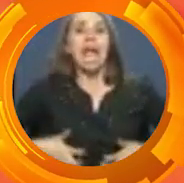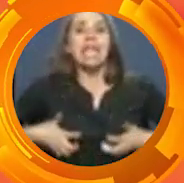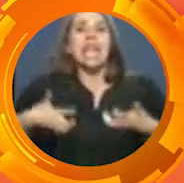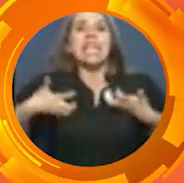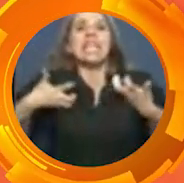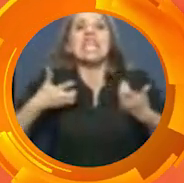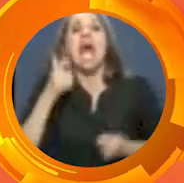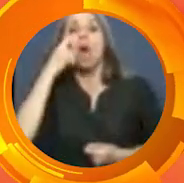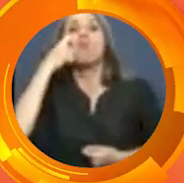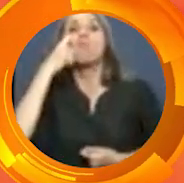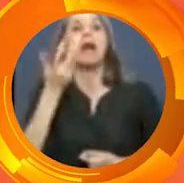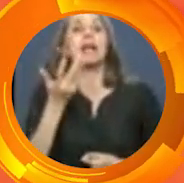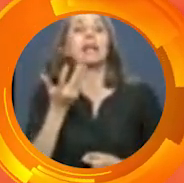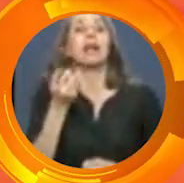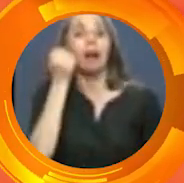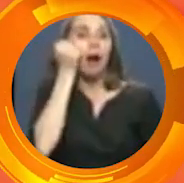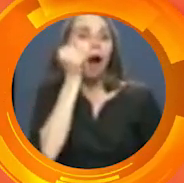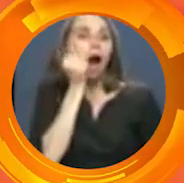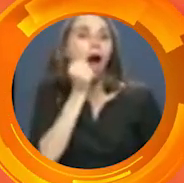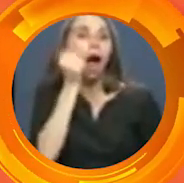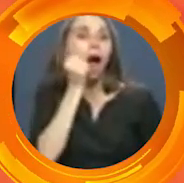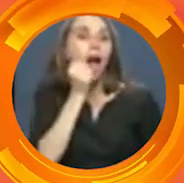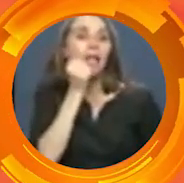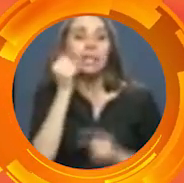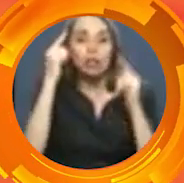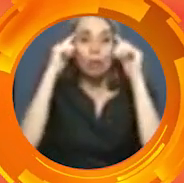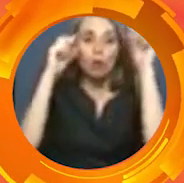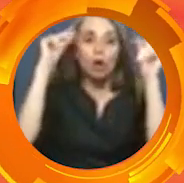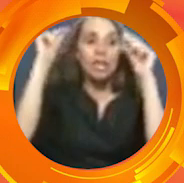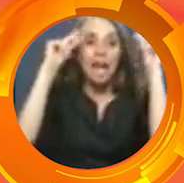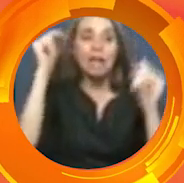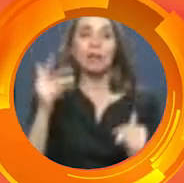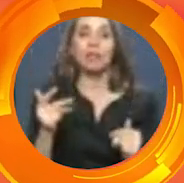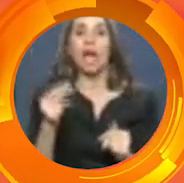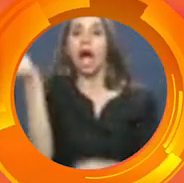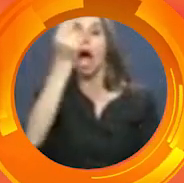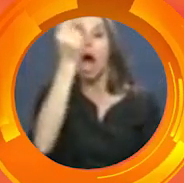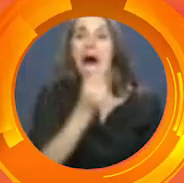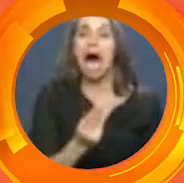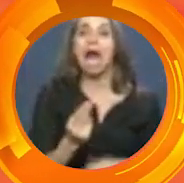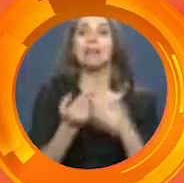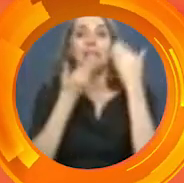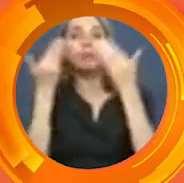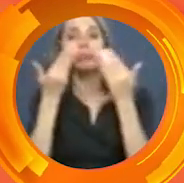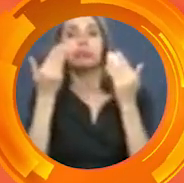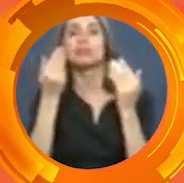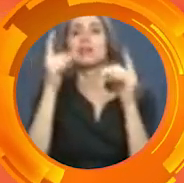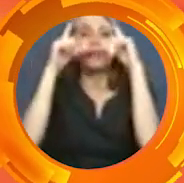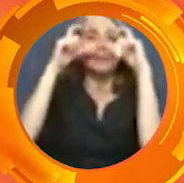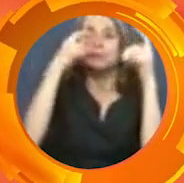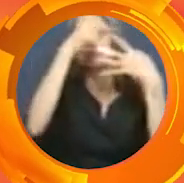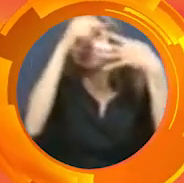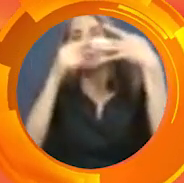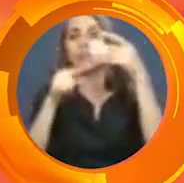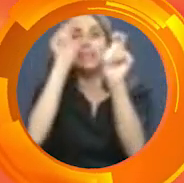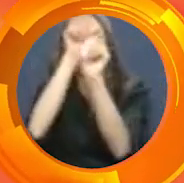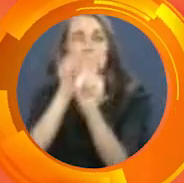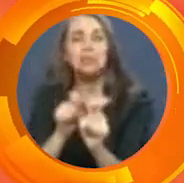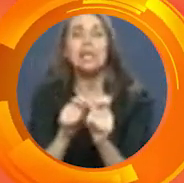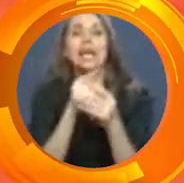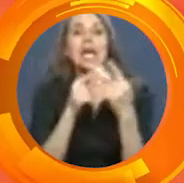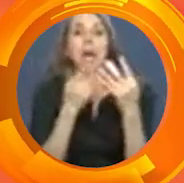cariño que produce la creatividad, la producción artística, son evidentemente las mejores energías que